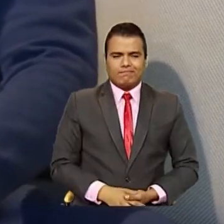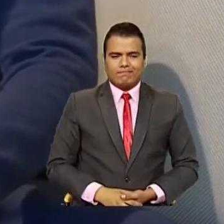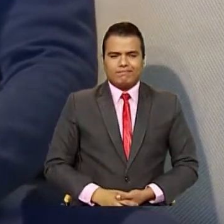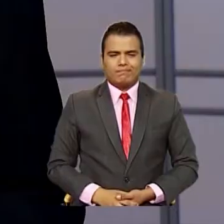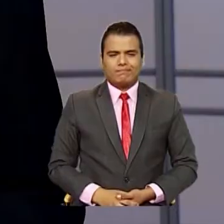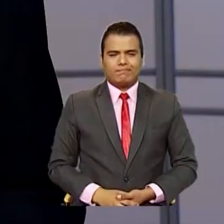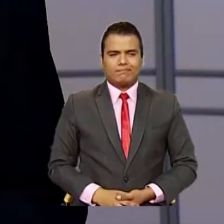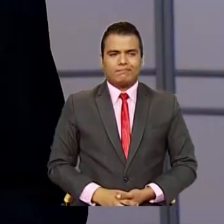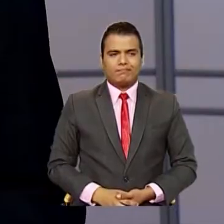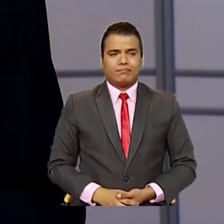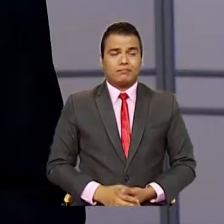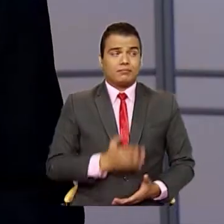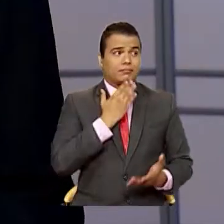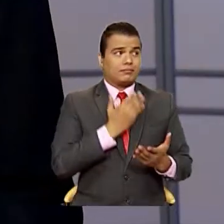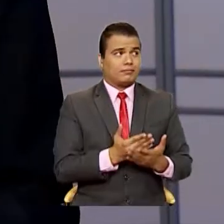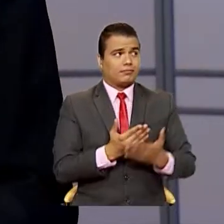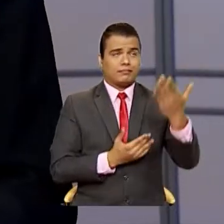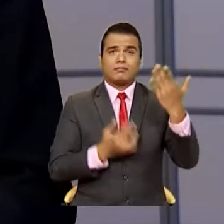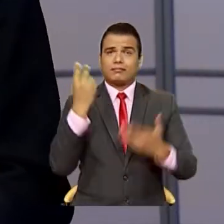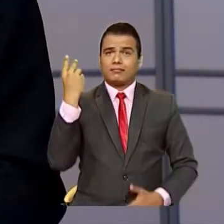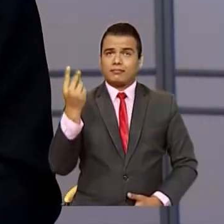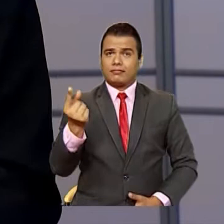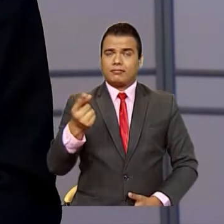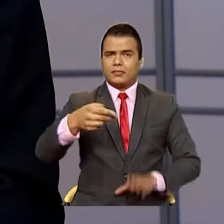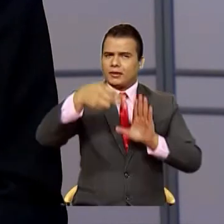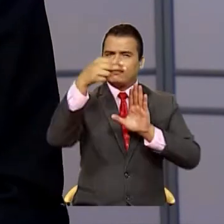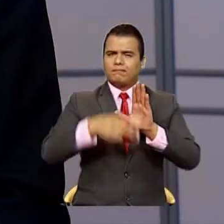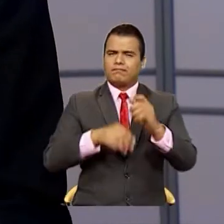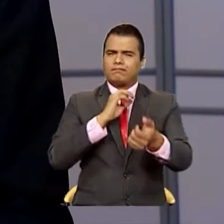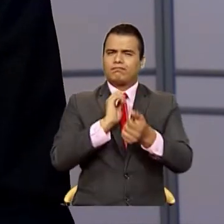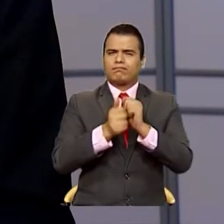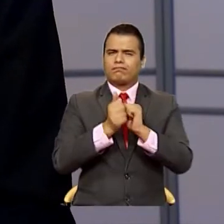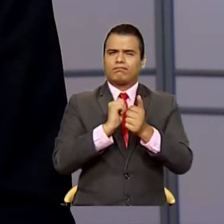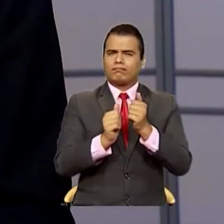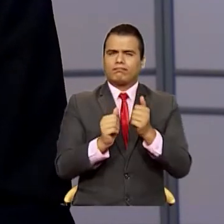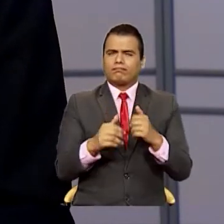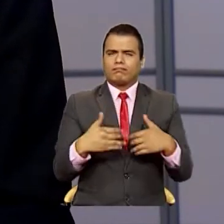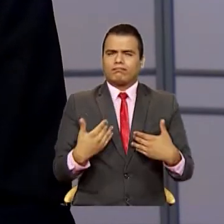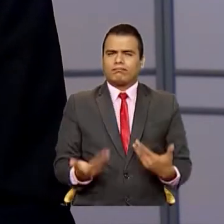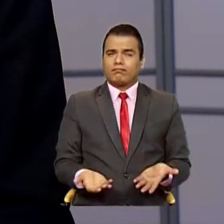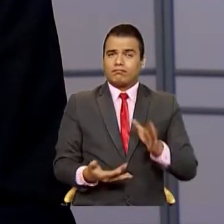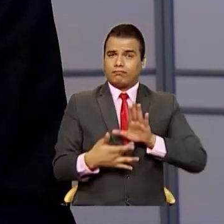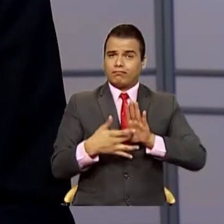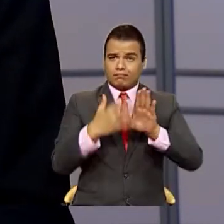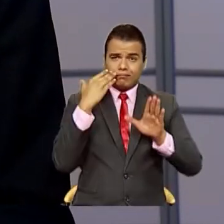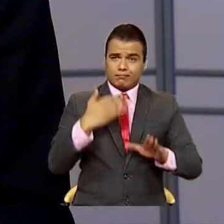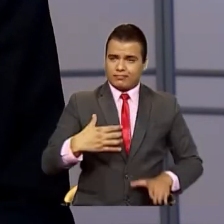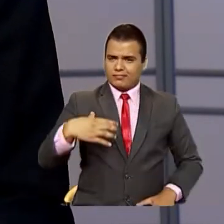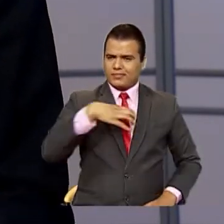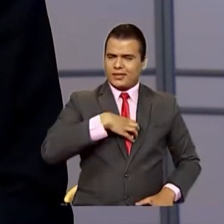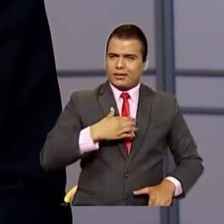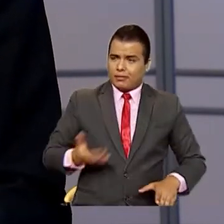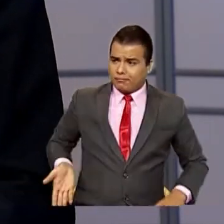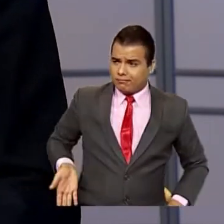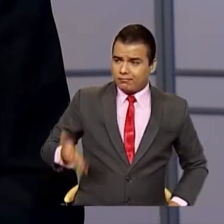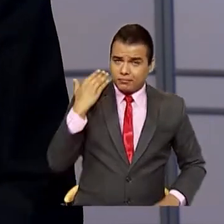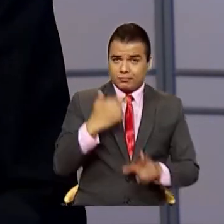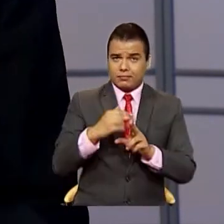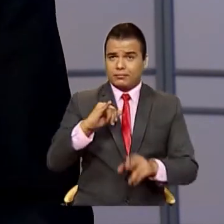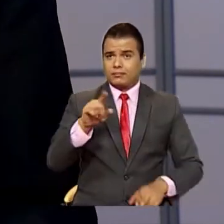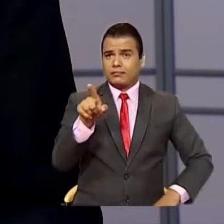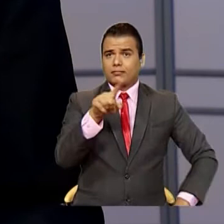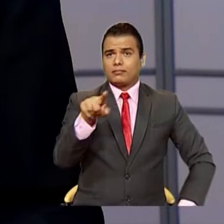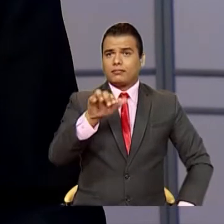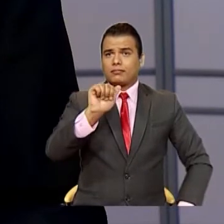Noticias. Muchas gracias, Jaime. Y la crónica del deporte aficionado esta noche es con la campeona de bolos, Isabela Correa,